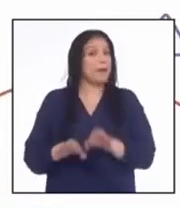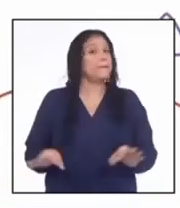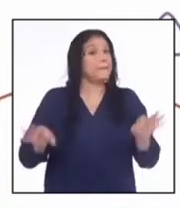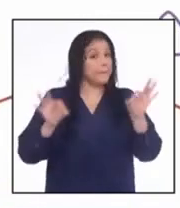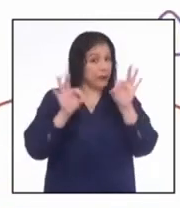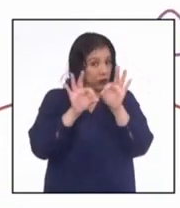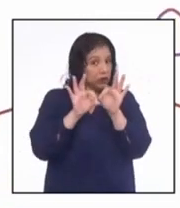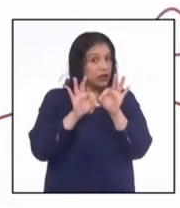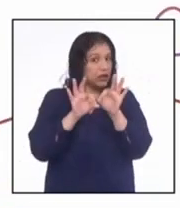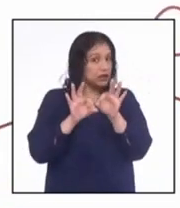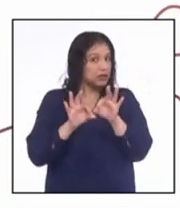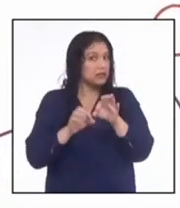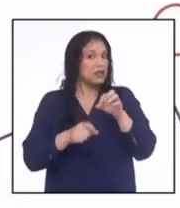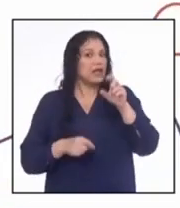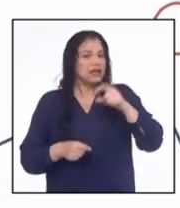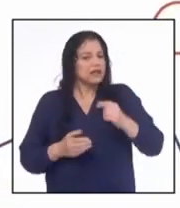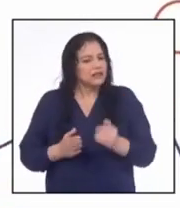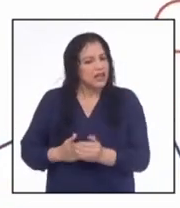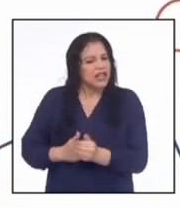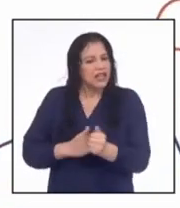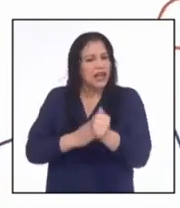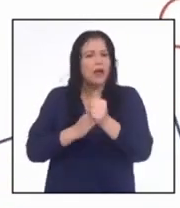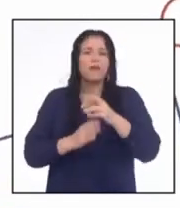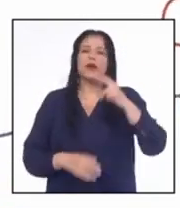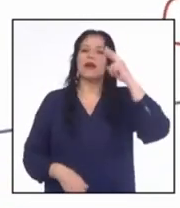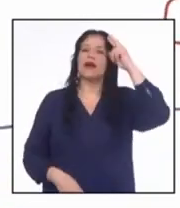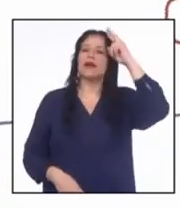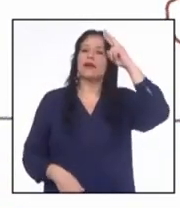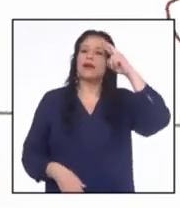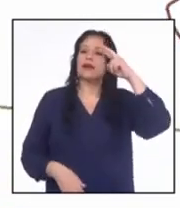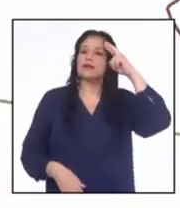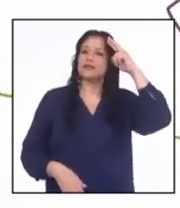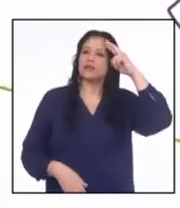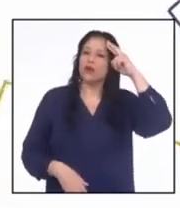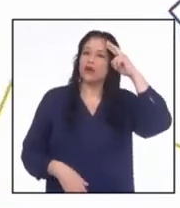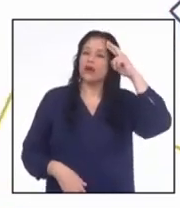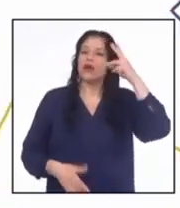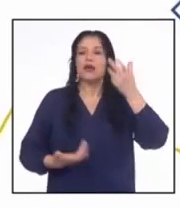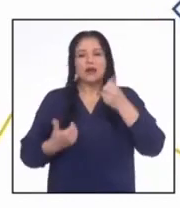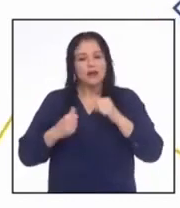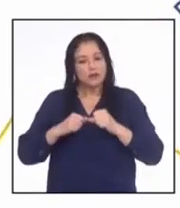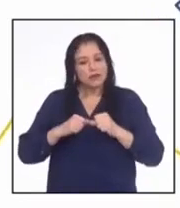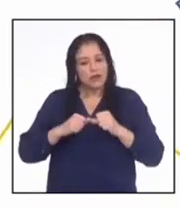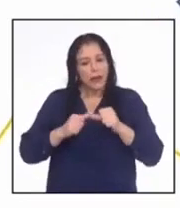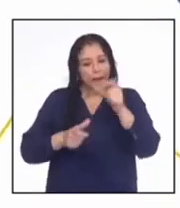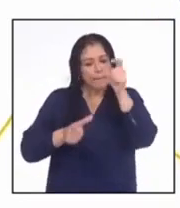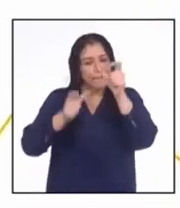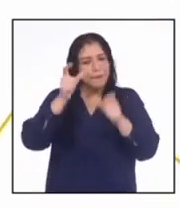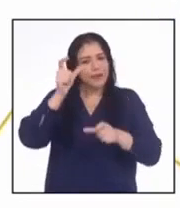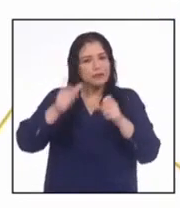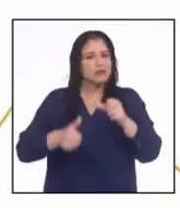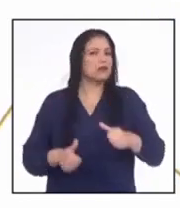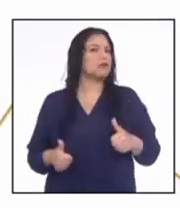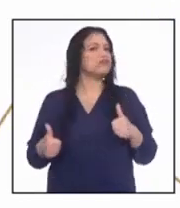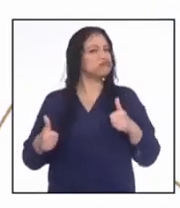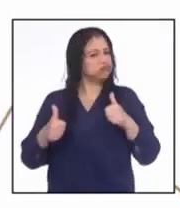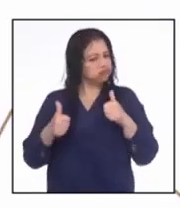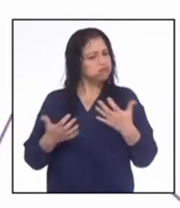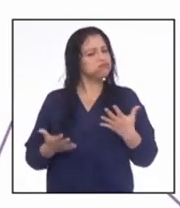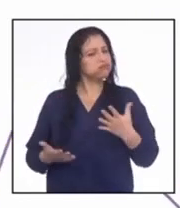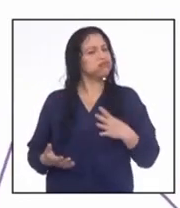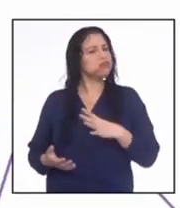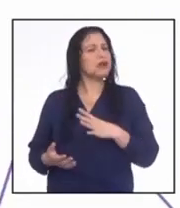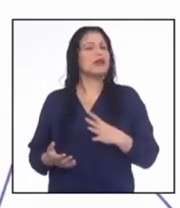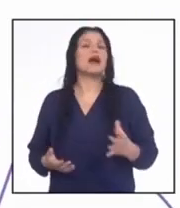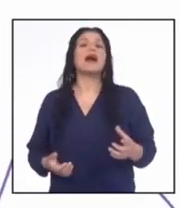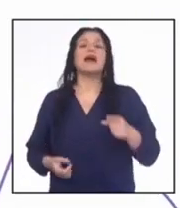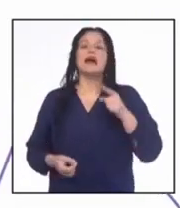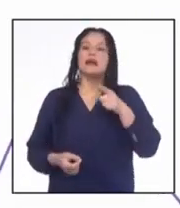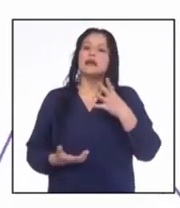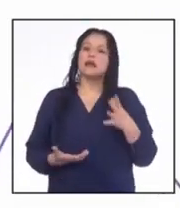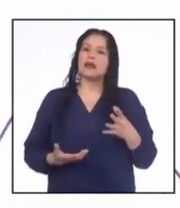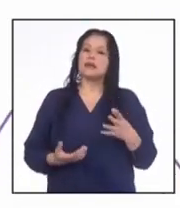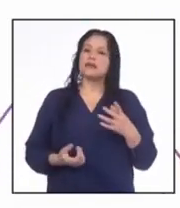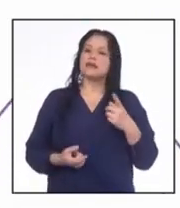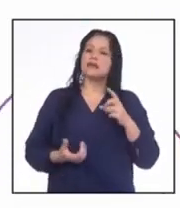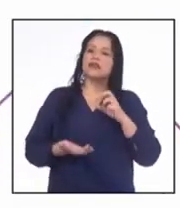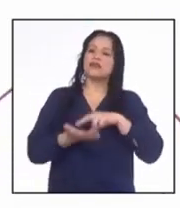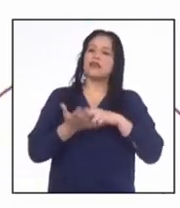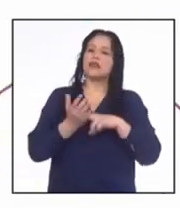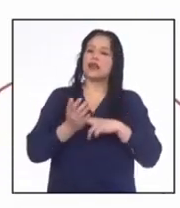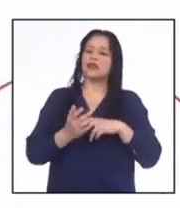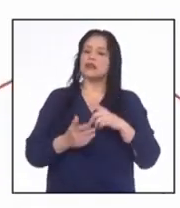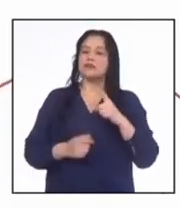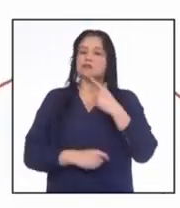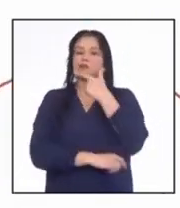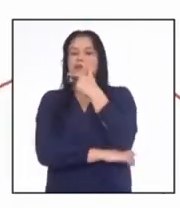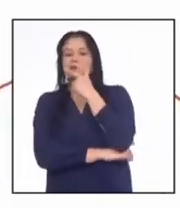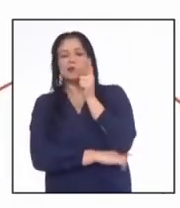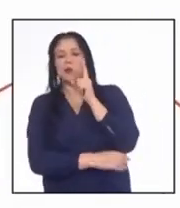importantes deben ser guiadas por la razón, que permanece en personas de buena voluntad. Sugiere desconfiar de los